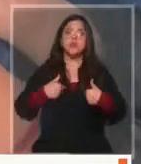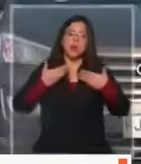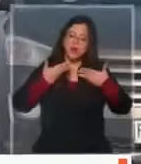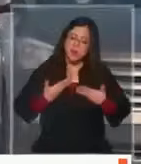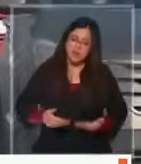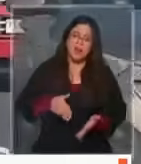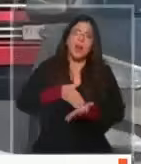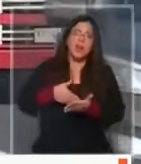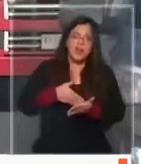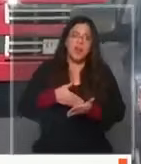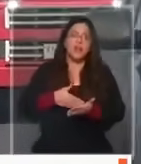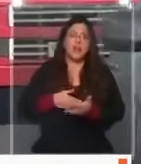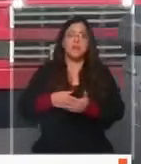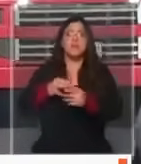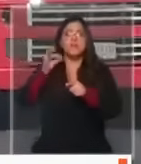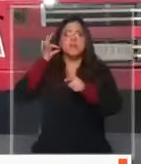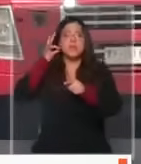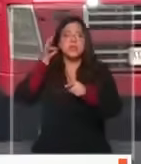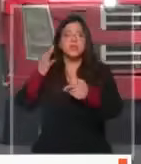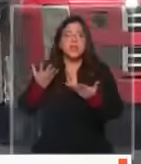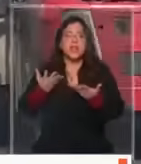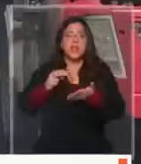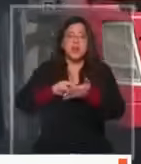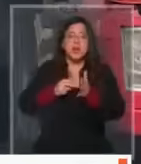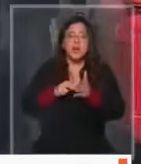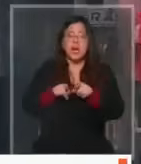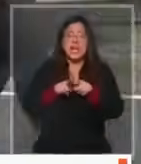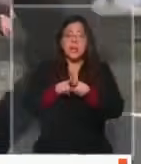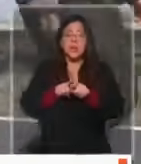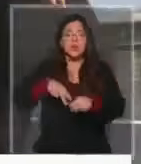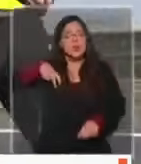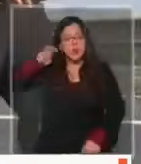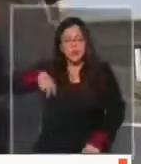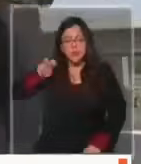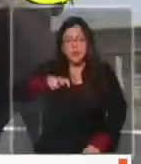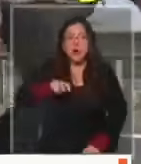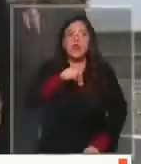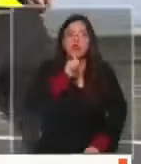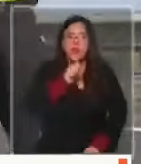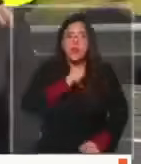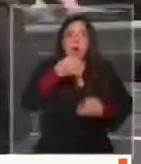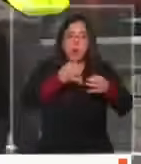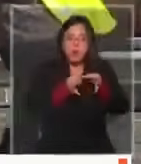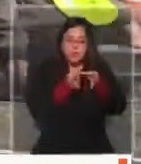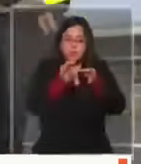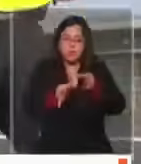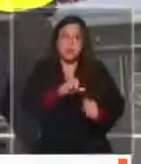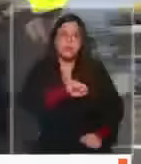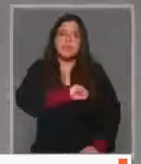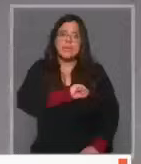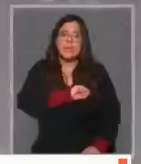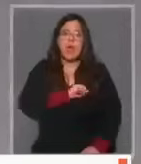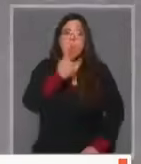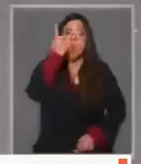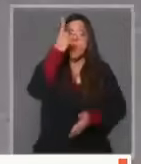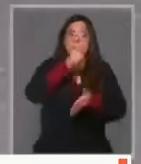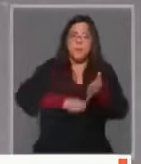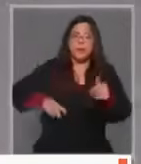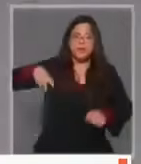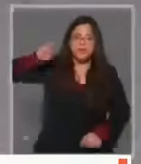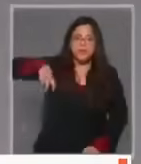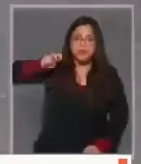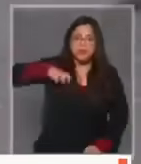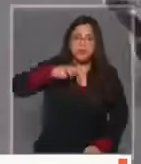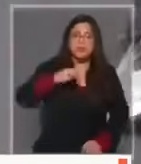débil. Aquejada de una pubalgia, Camila Gómez recorre los kilómetros que restan para llegar a la capital. Casi un mes caminando para reunir